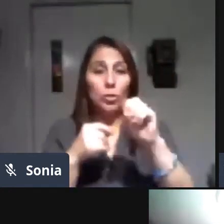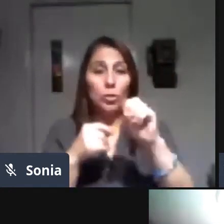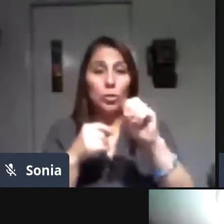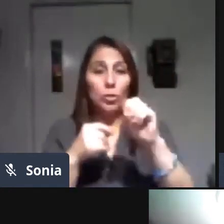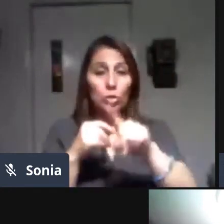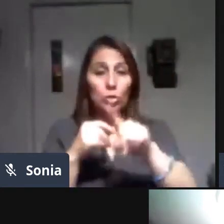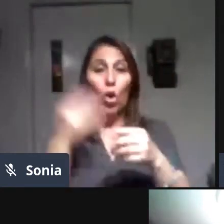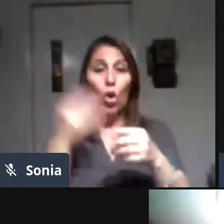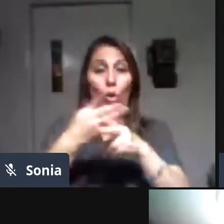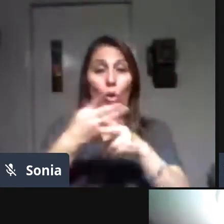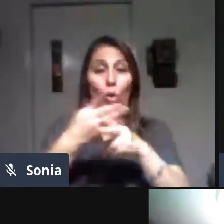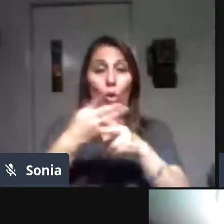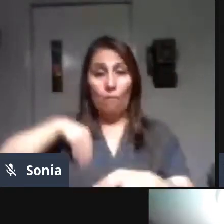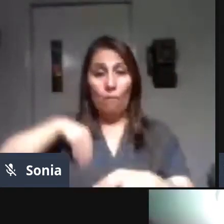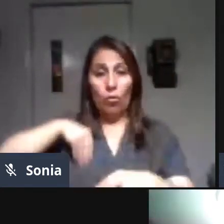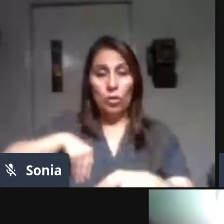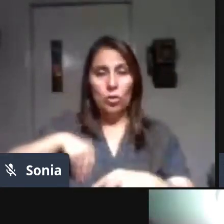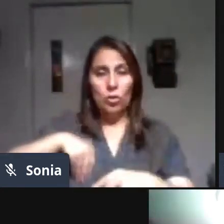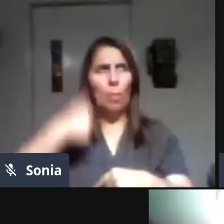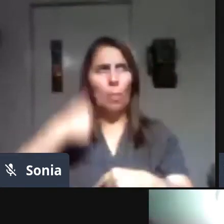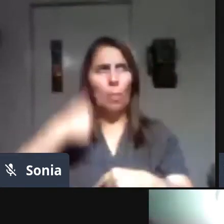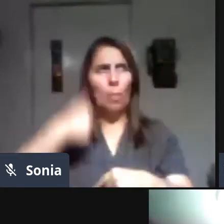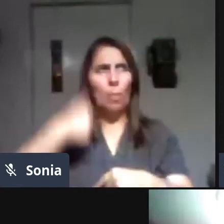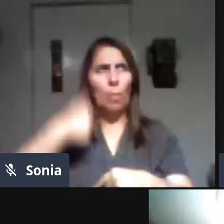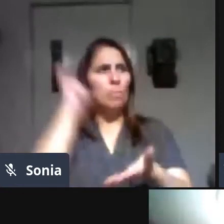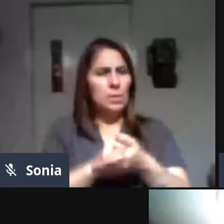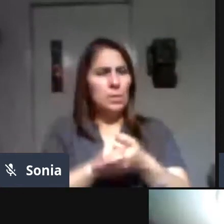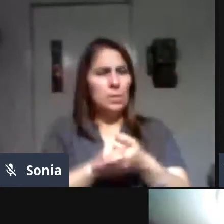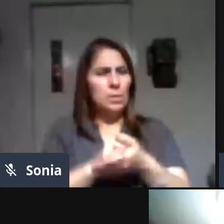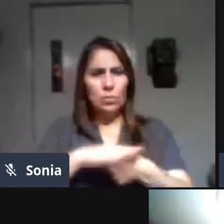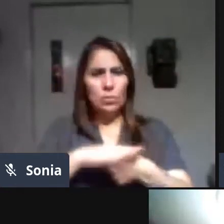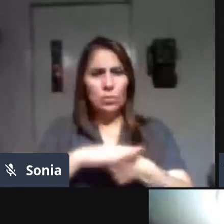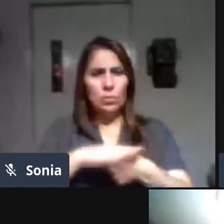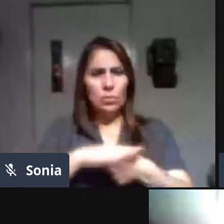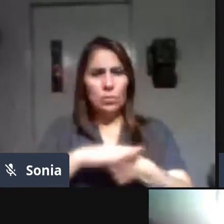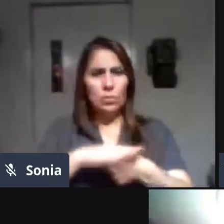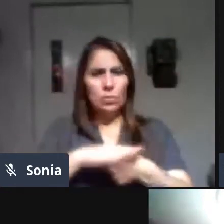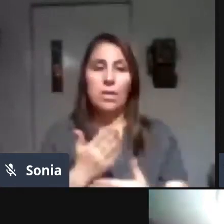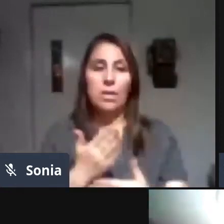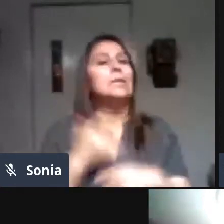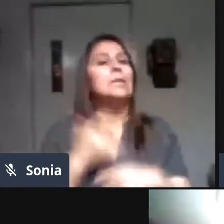pasaría lo mismo si esto lo desea pues un poco también